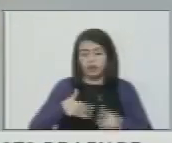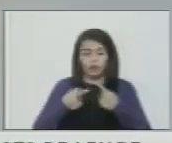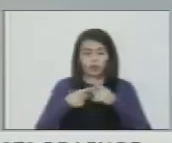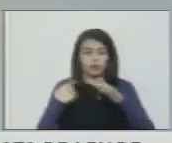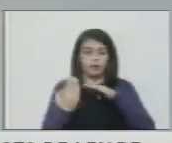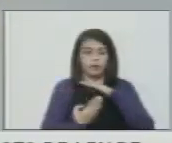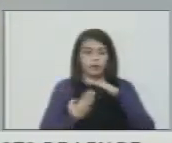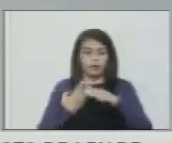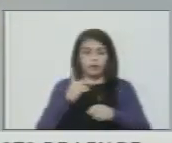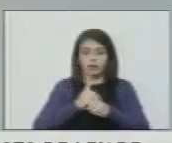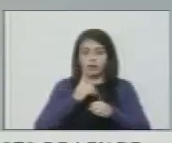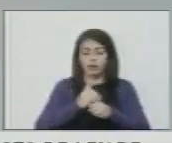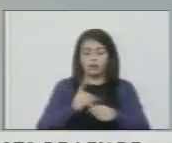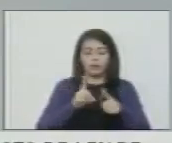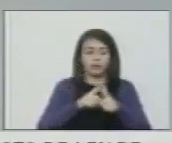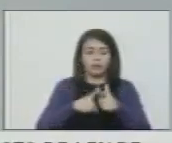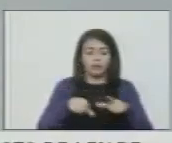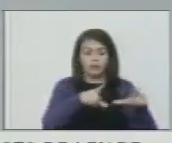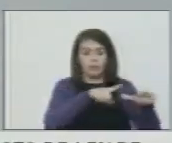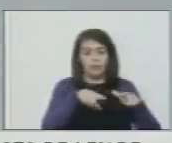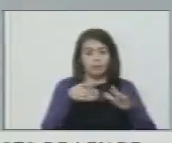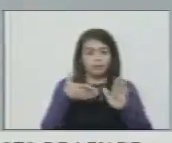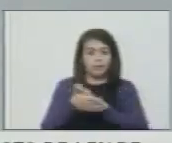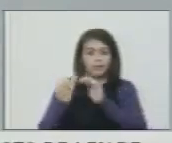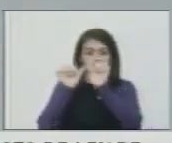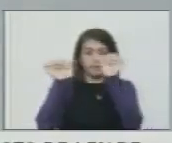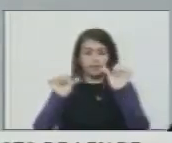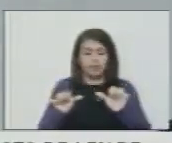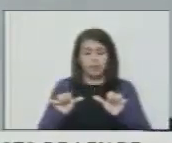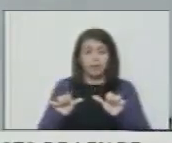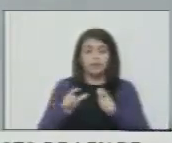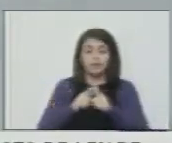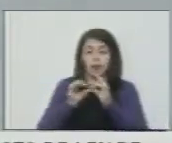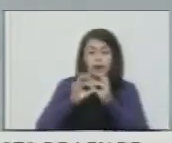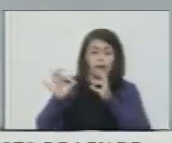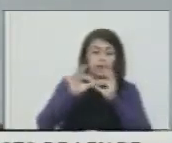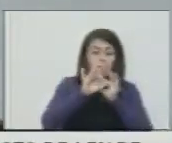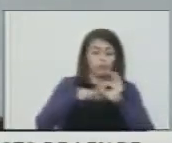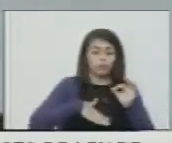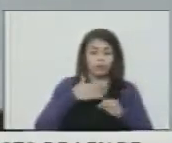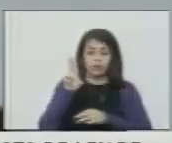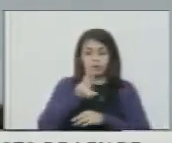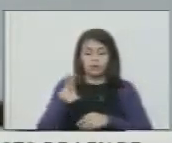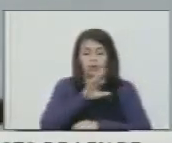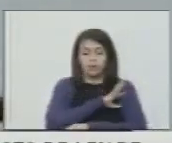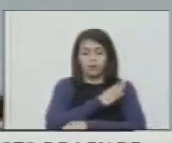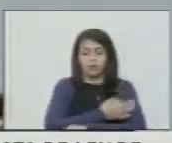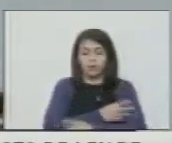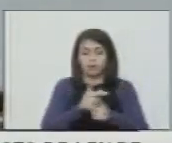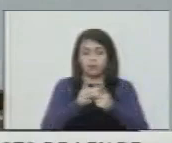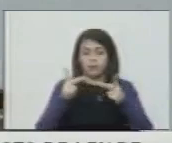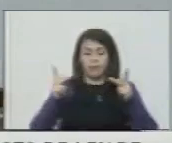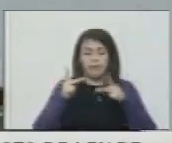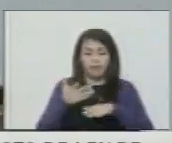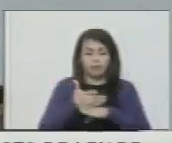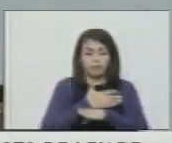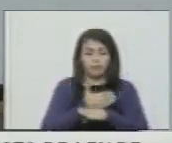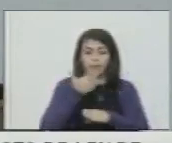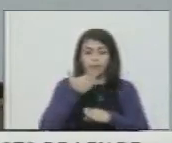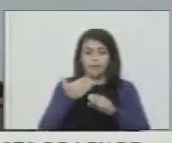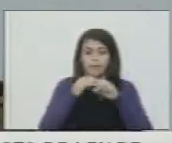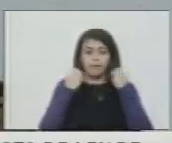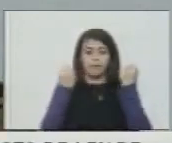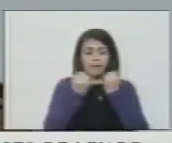cualesquiera otras bases de datos, tanto en el sitio como a través de sistemas remotos, pudiendo hacer uso de la fuerza pública